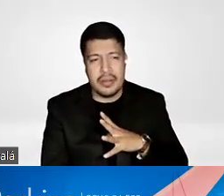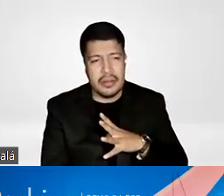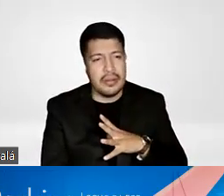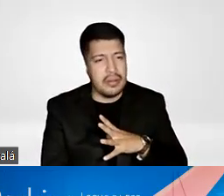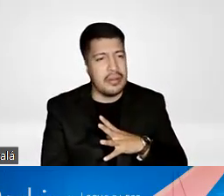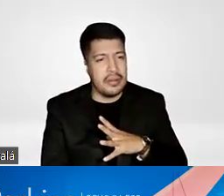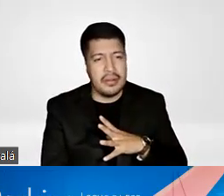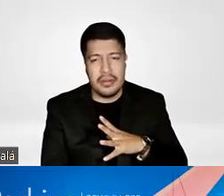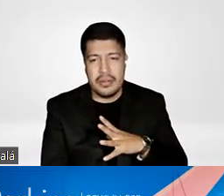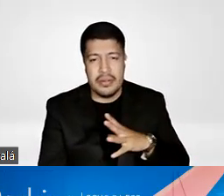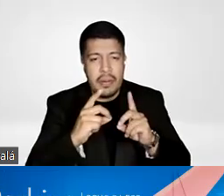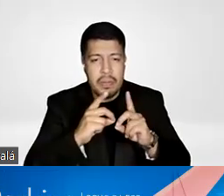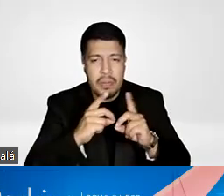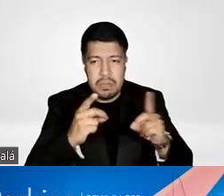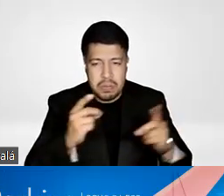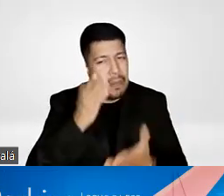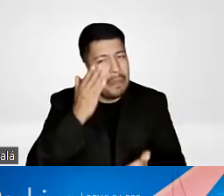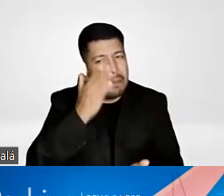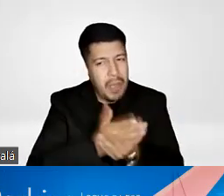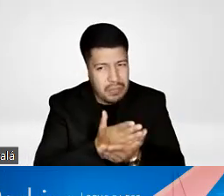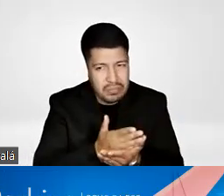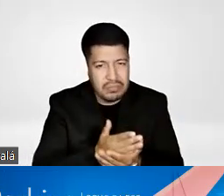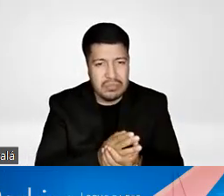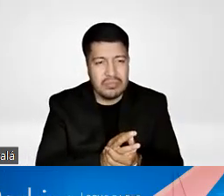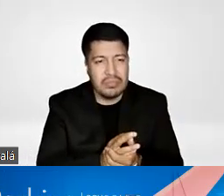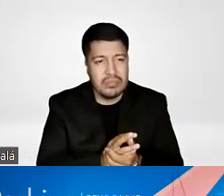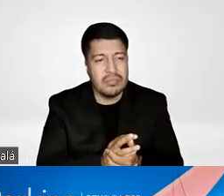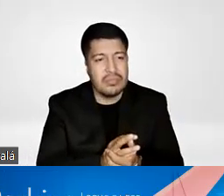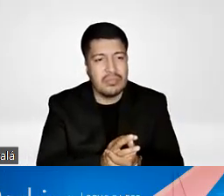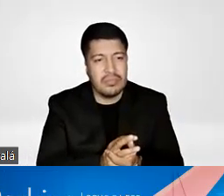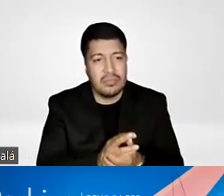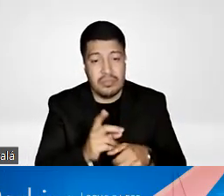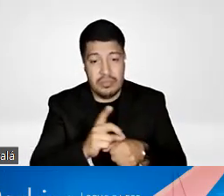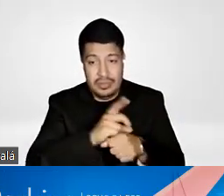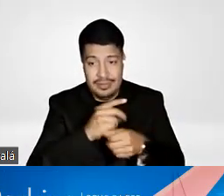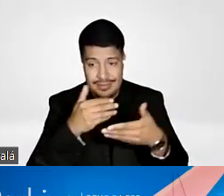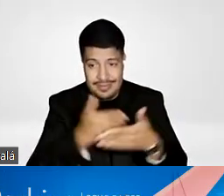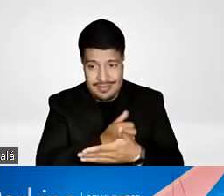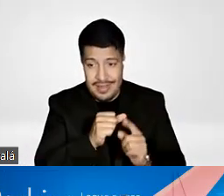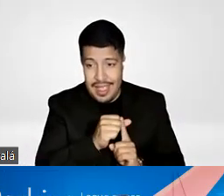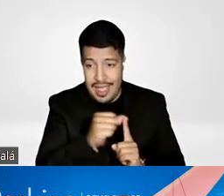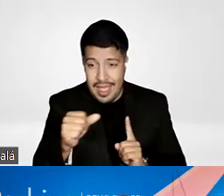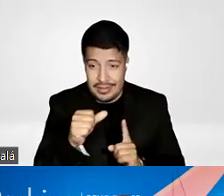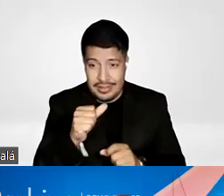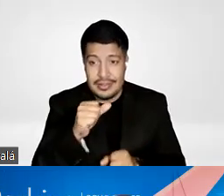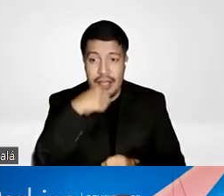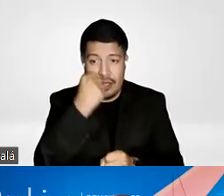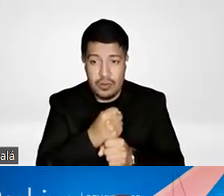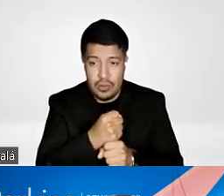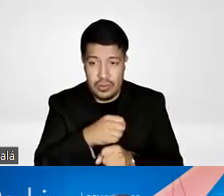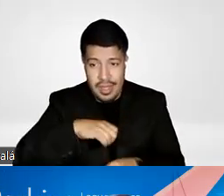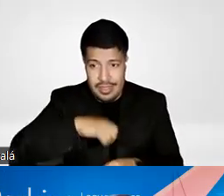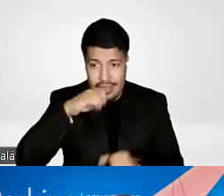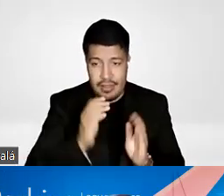momento? Dependiendo, ¿no? Desde la concepción hasta los 6 años de edad puede haber una disrupción precoz, significativa y